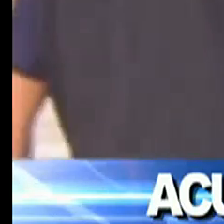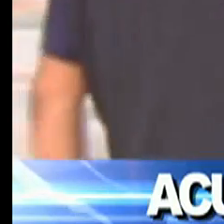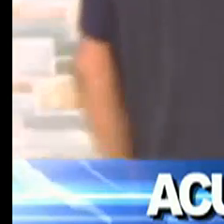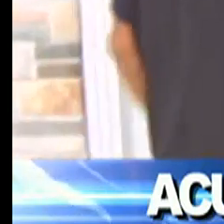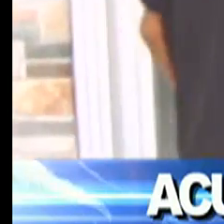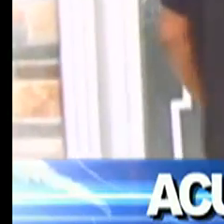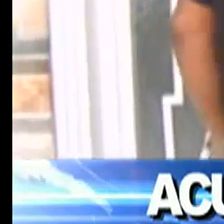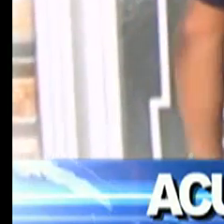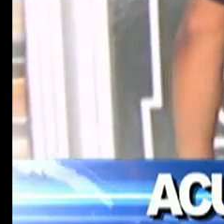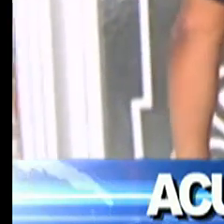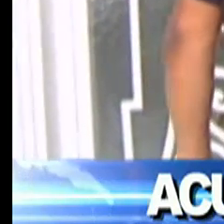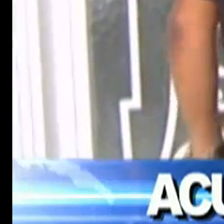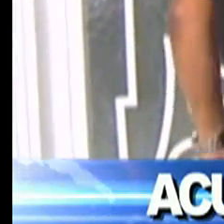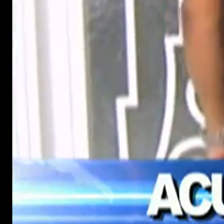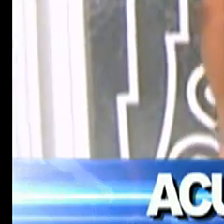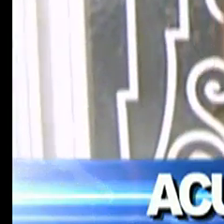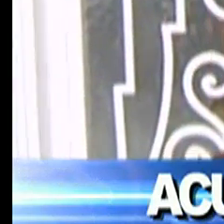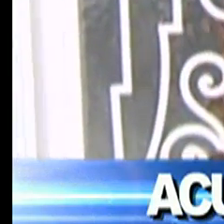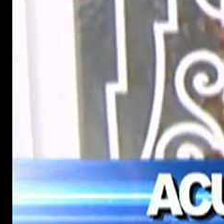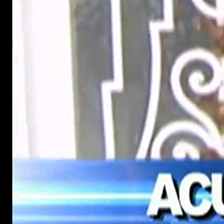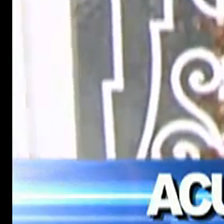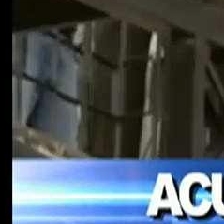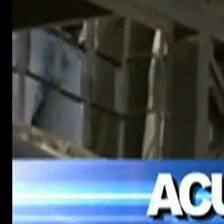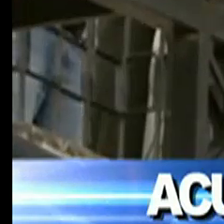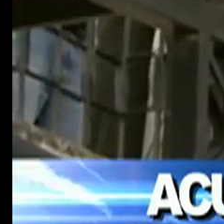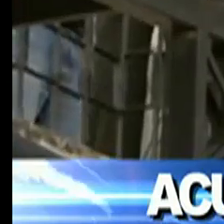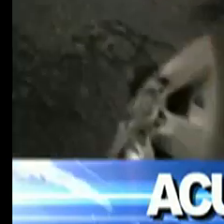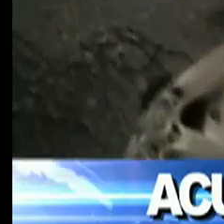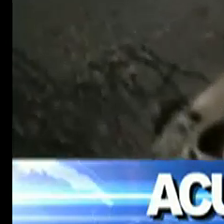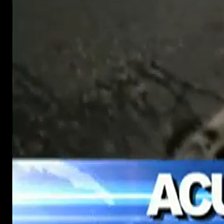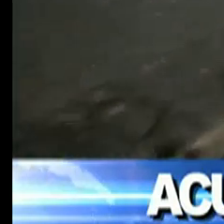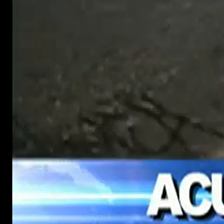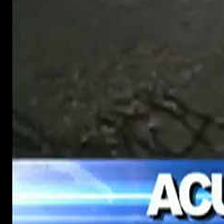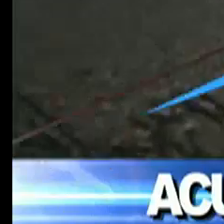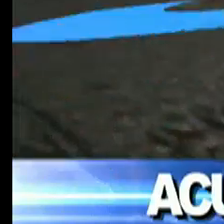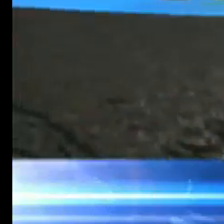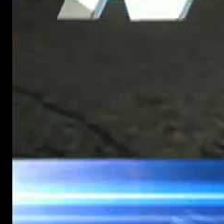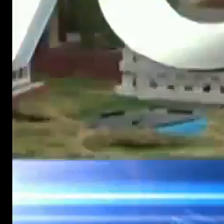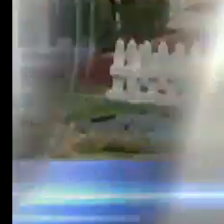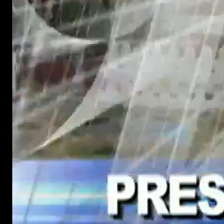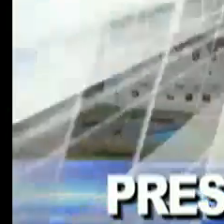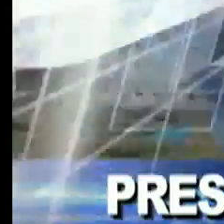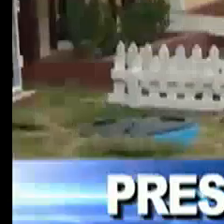Odebrecht para obtener información.